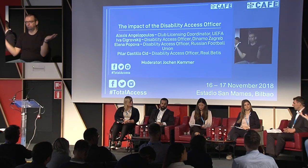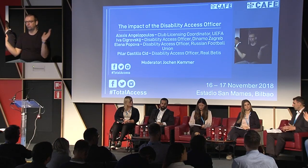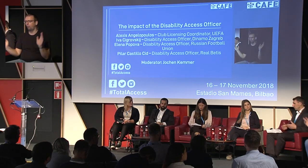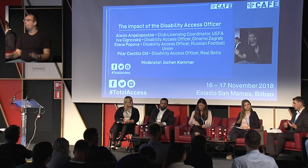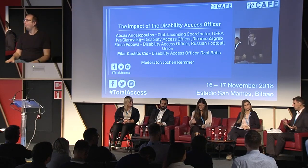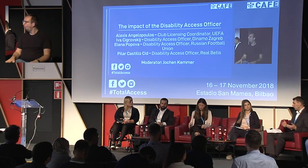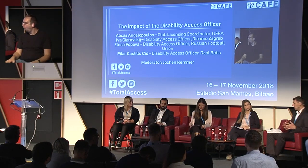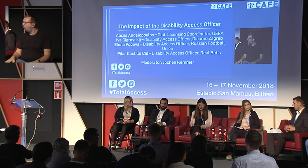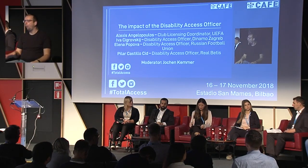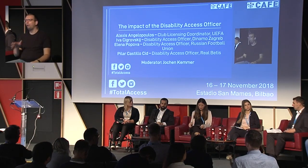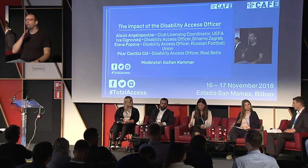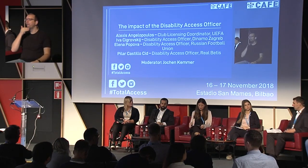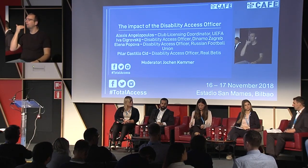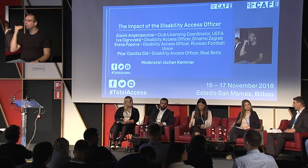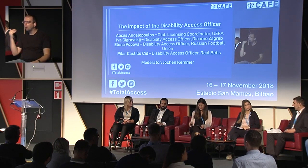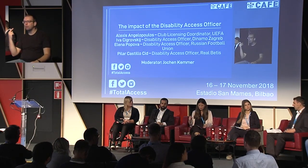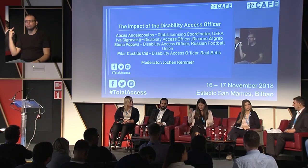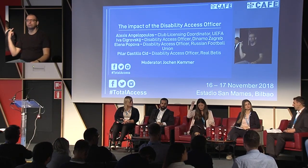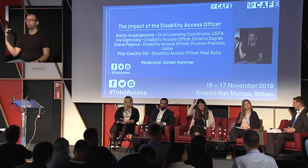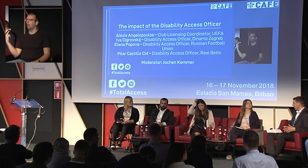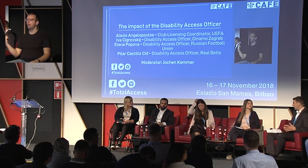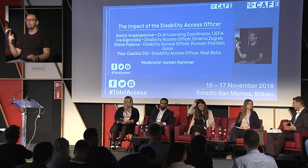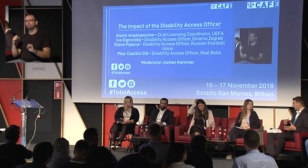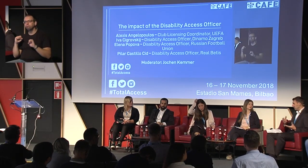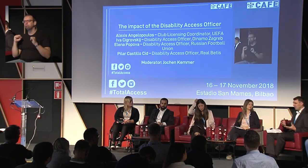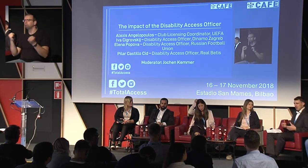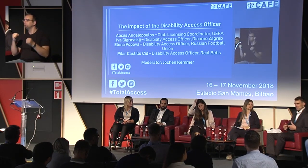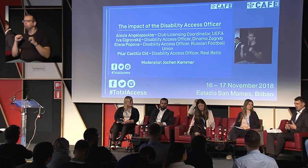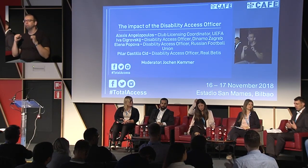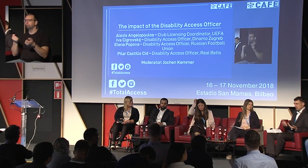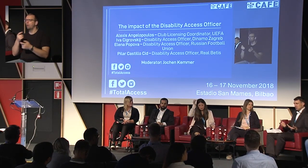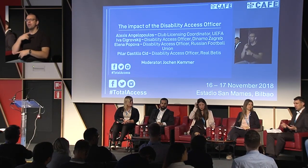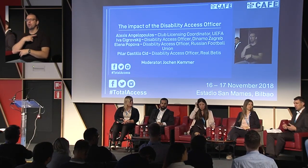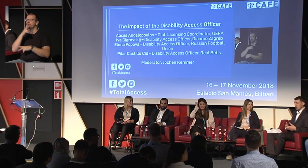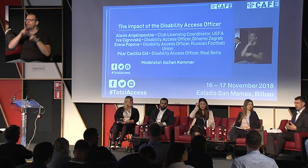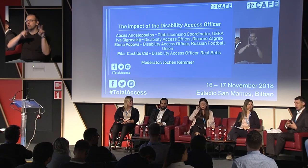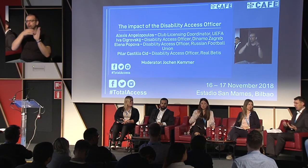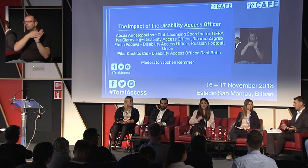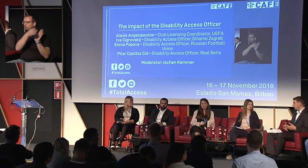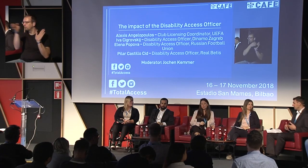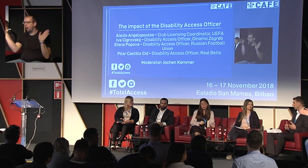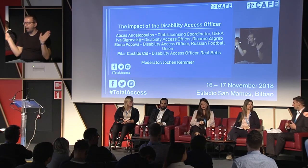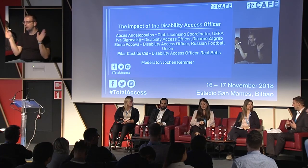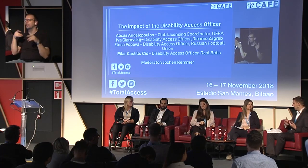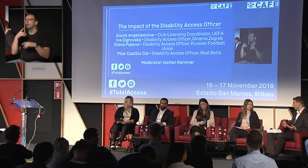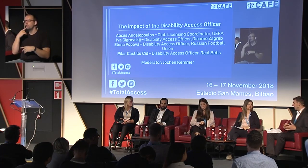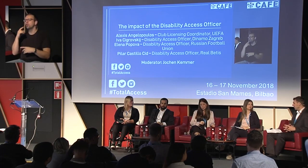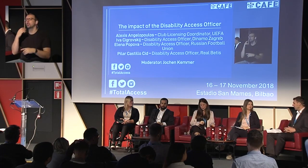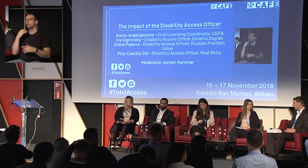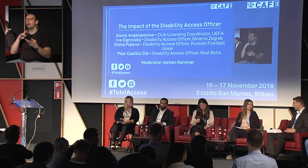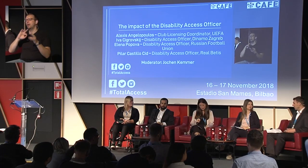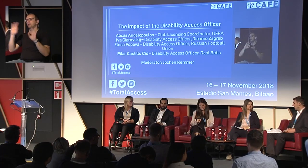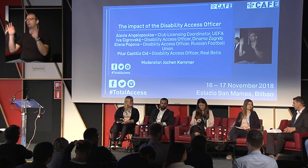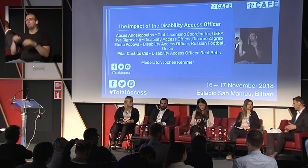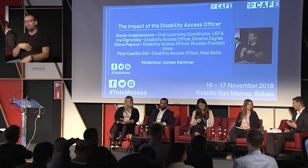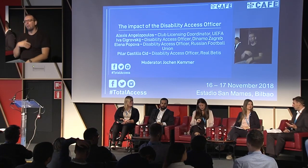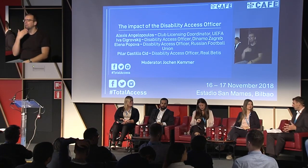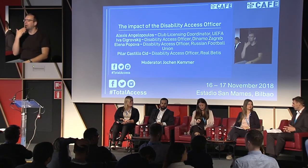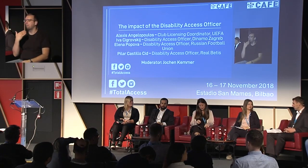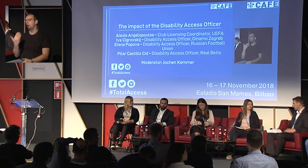Eva, maybe if you like have one advice to any club who wants to start working this